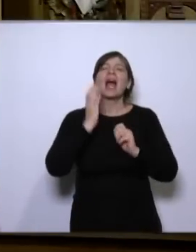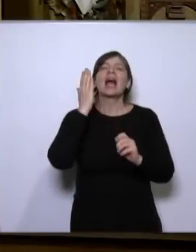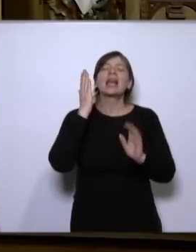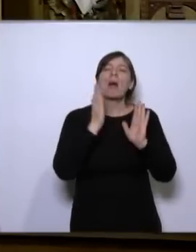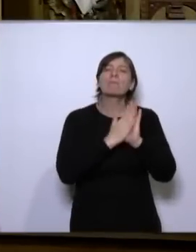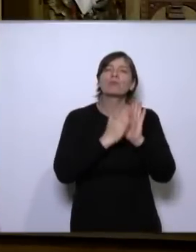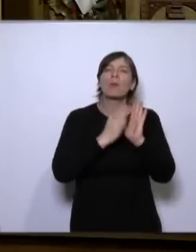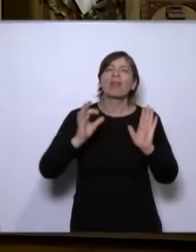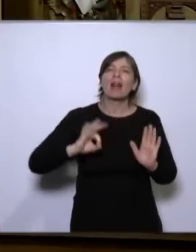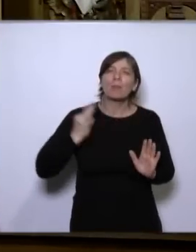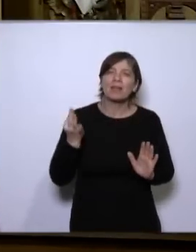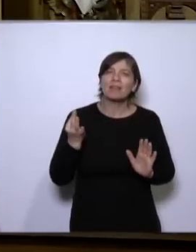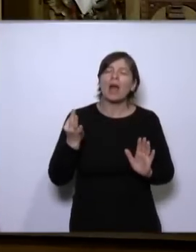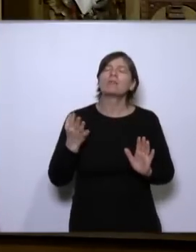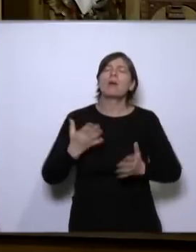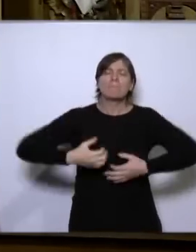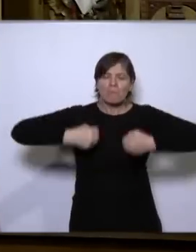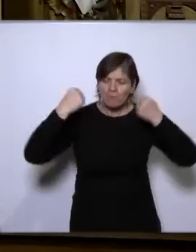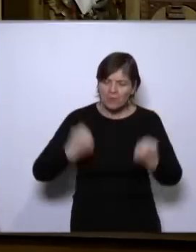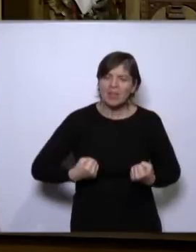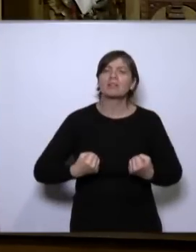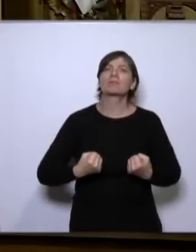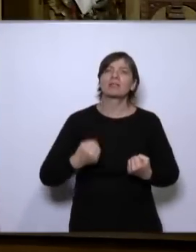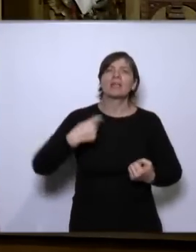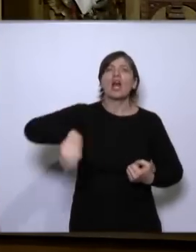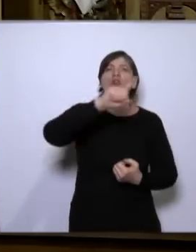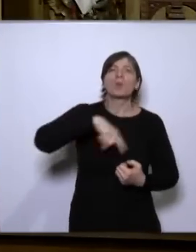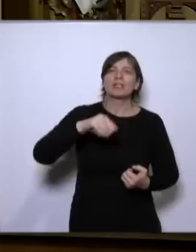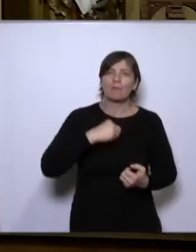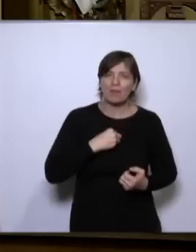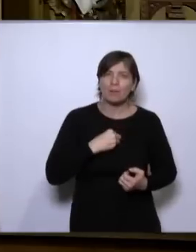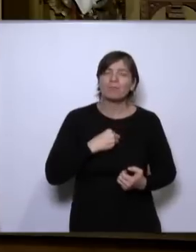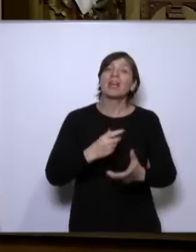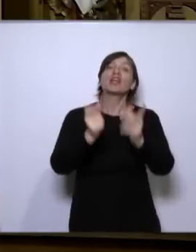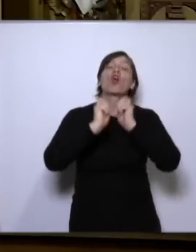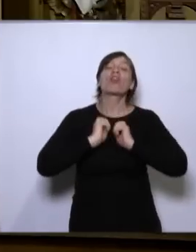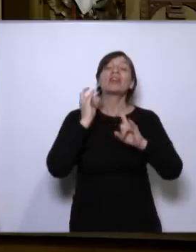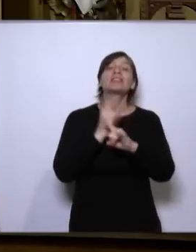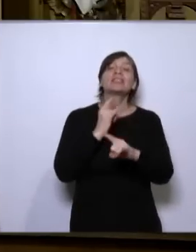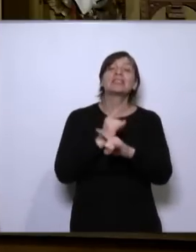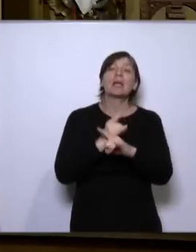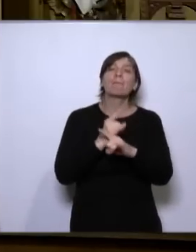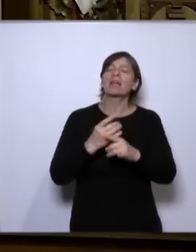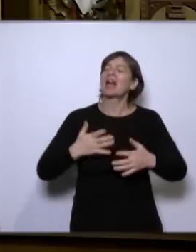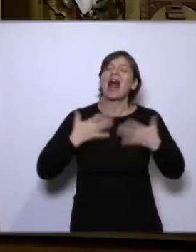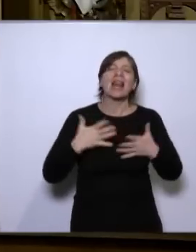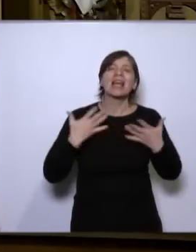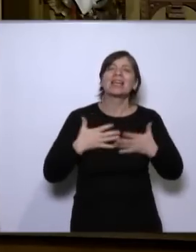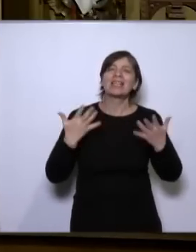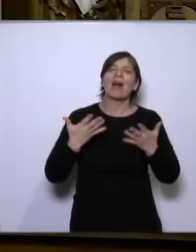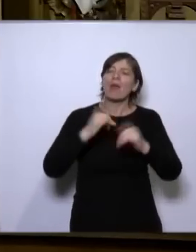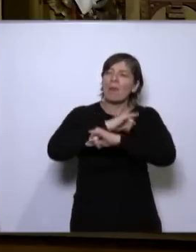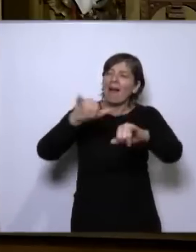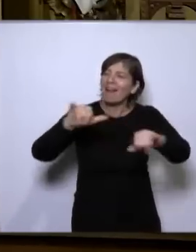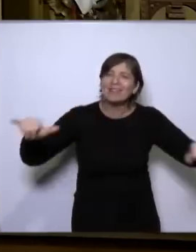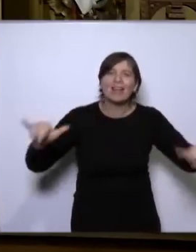de la vida mantenernos firmes en nuestra fe y que nos concedan siempre la alegría de